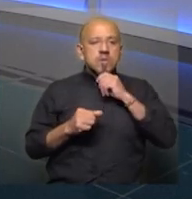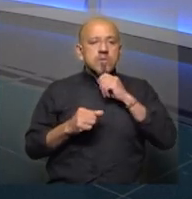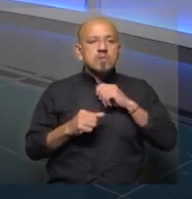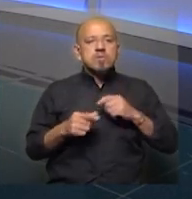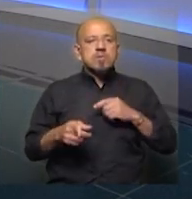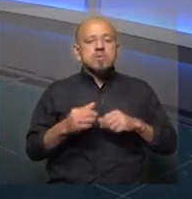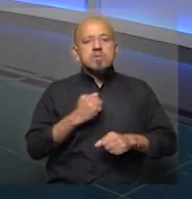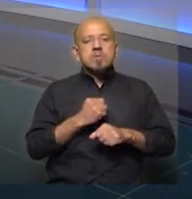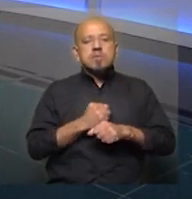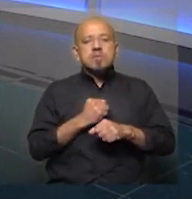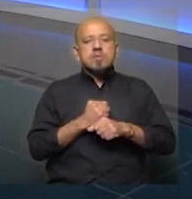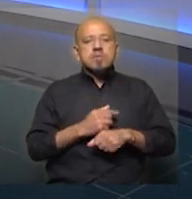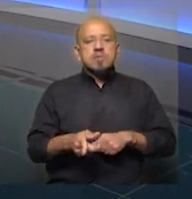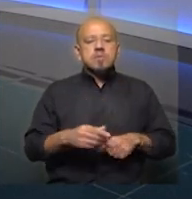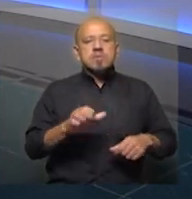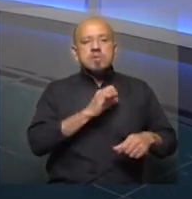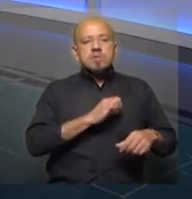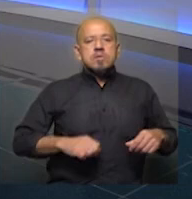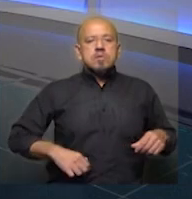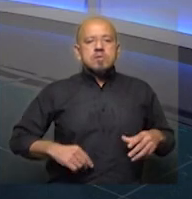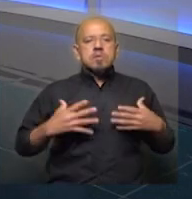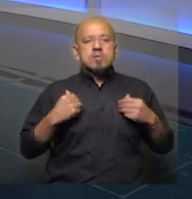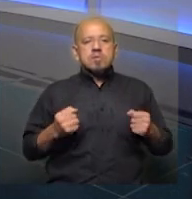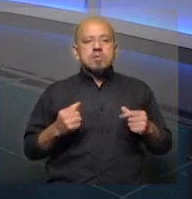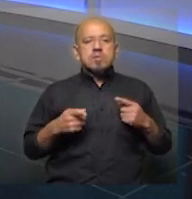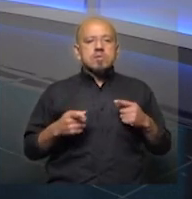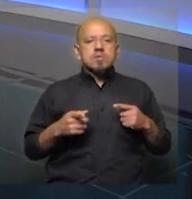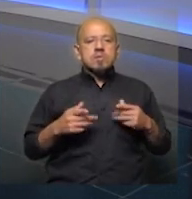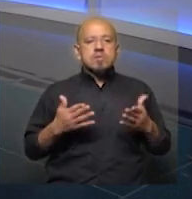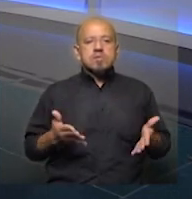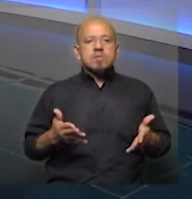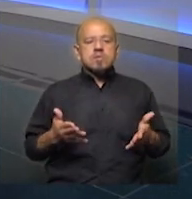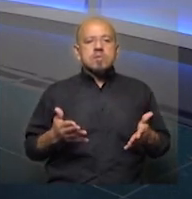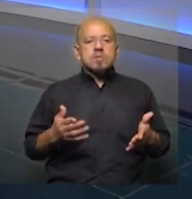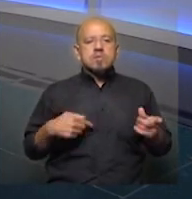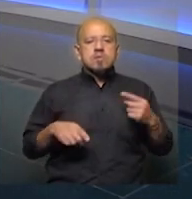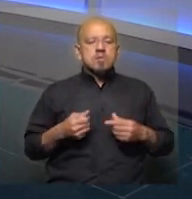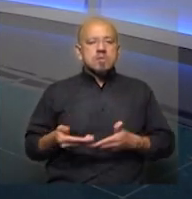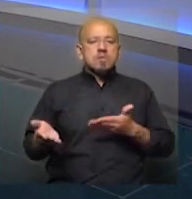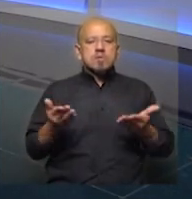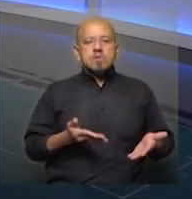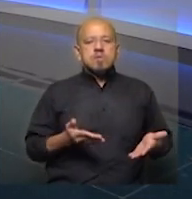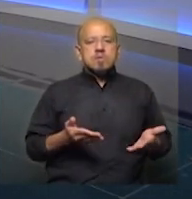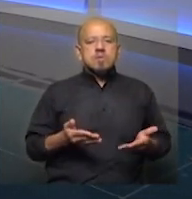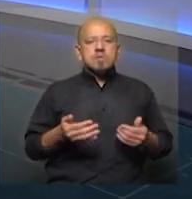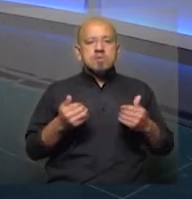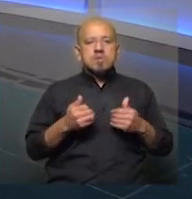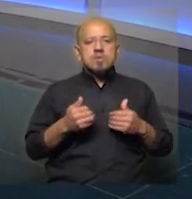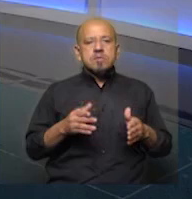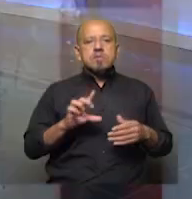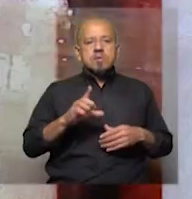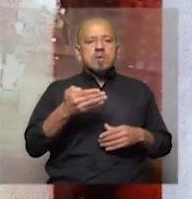realizarán juicios contra el estado de salud este y otros temas estaremos hablando hoy bienvenidas bienvenidos así comienza